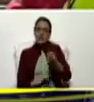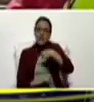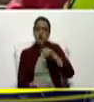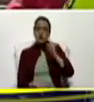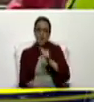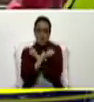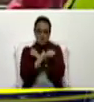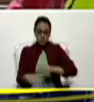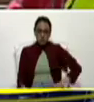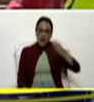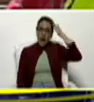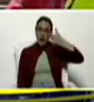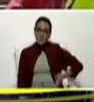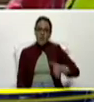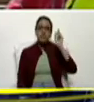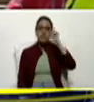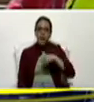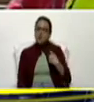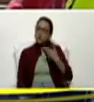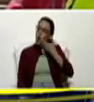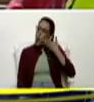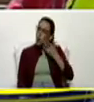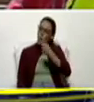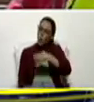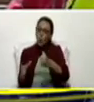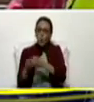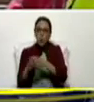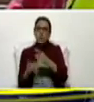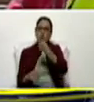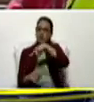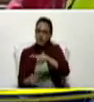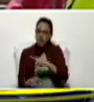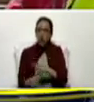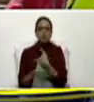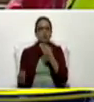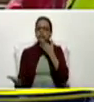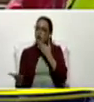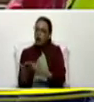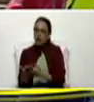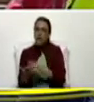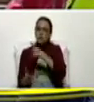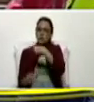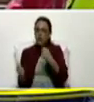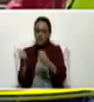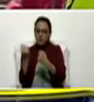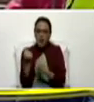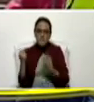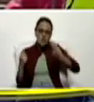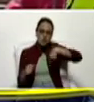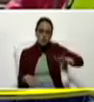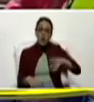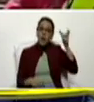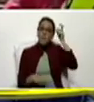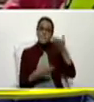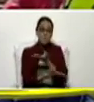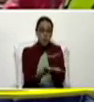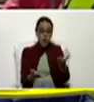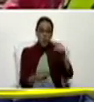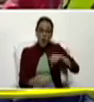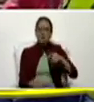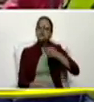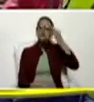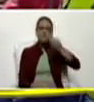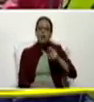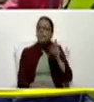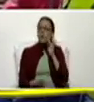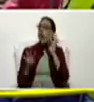Armada nacional bolivariana expresarle a los soldados y a las soldadas de la patria que el pueblo de cacoa siente